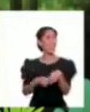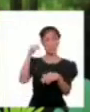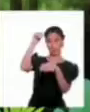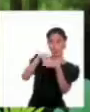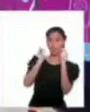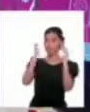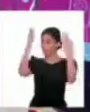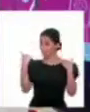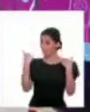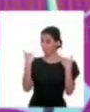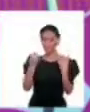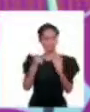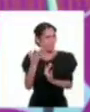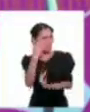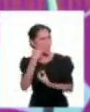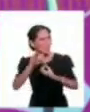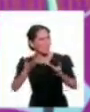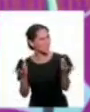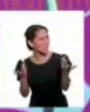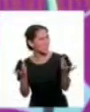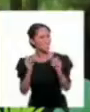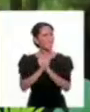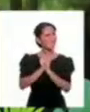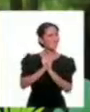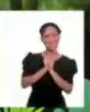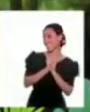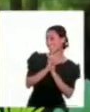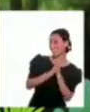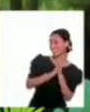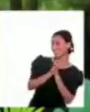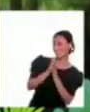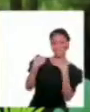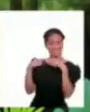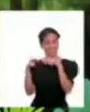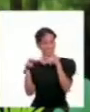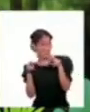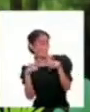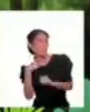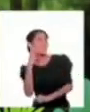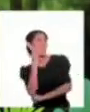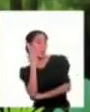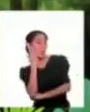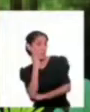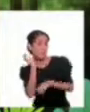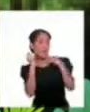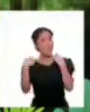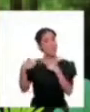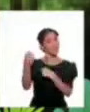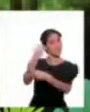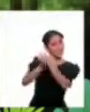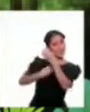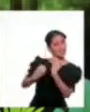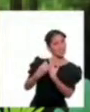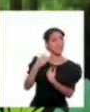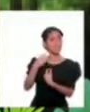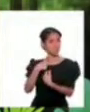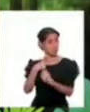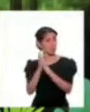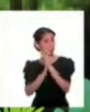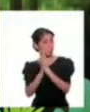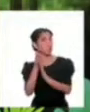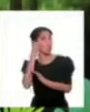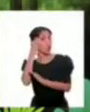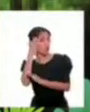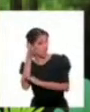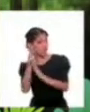femenino. ¿Cómo lo sabías? Es que mi mamá siempre me dice que debo prepararme bien